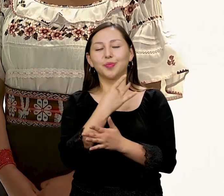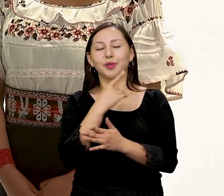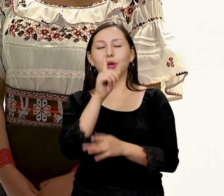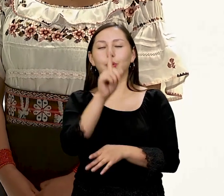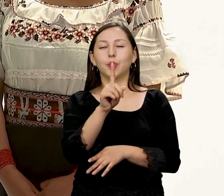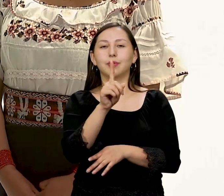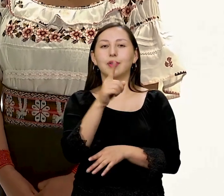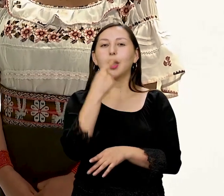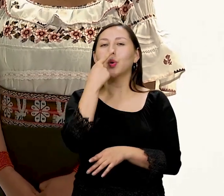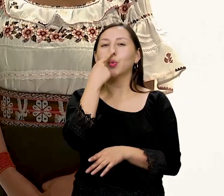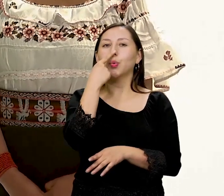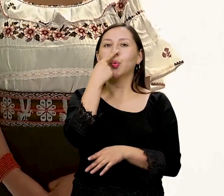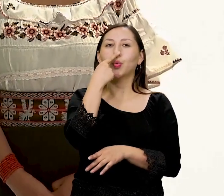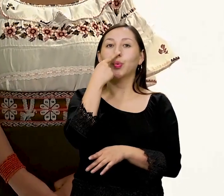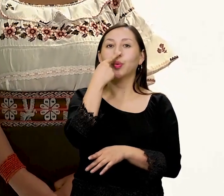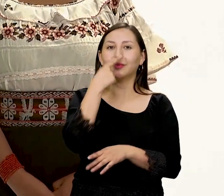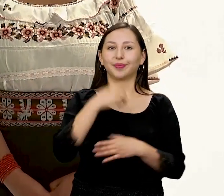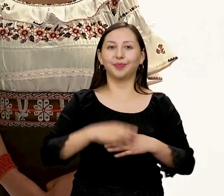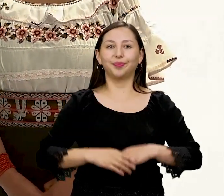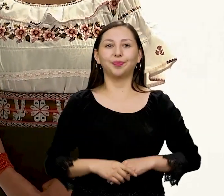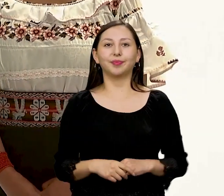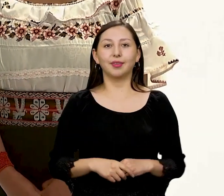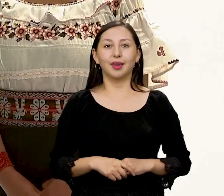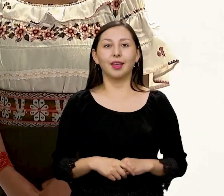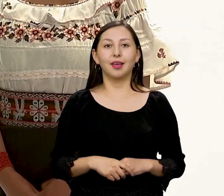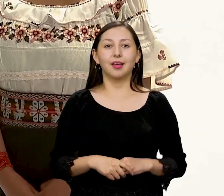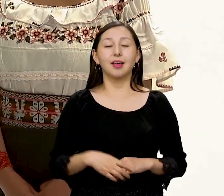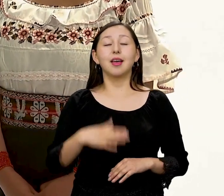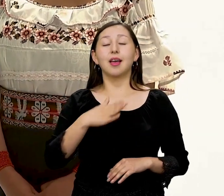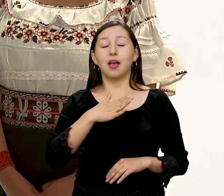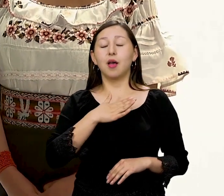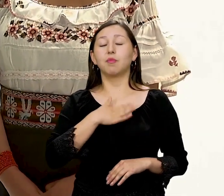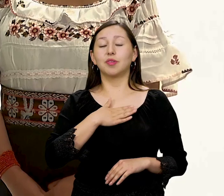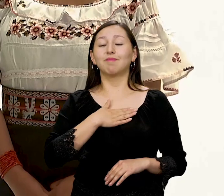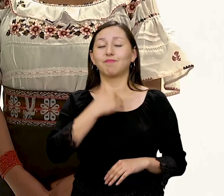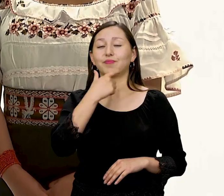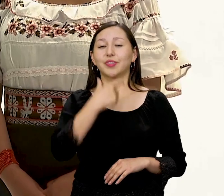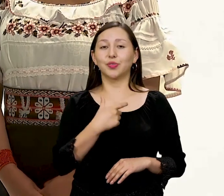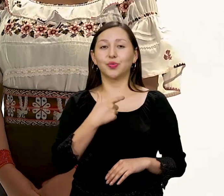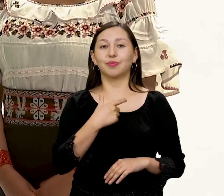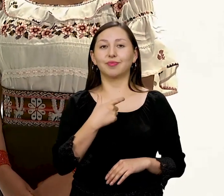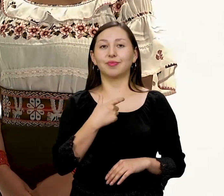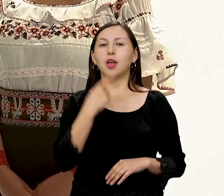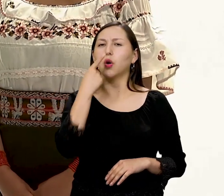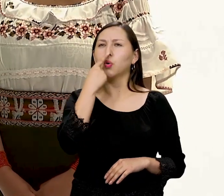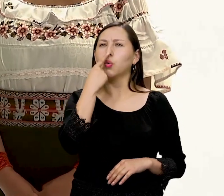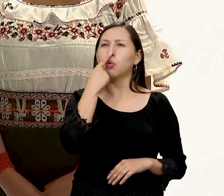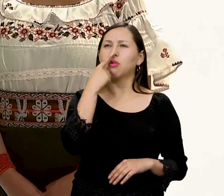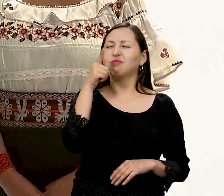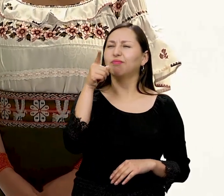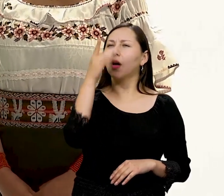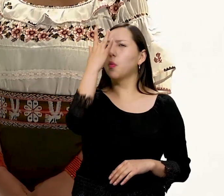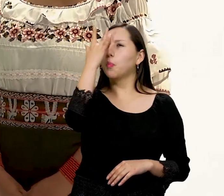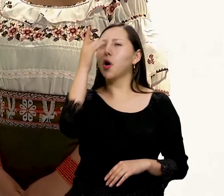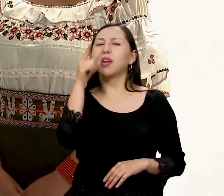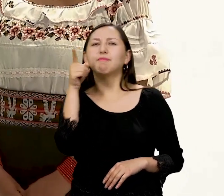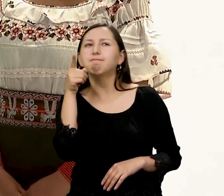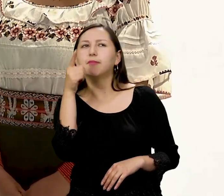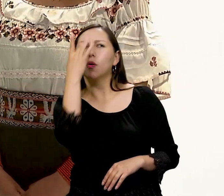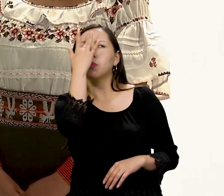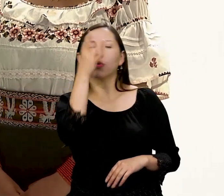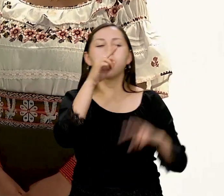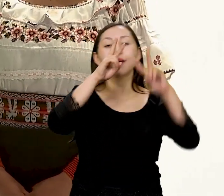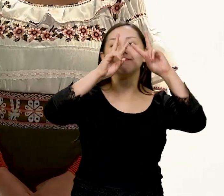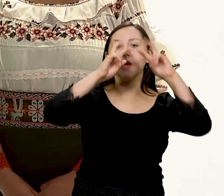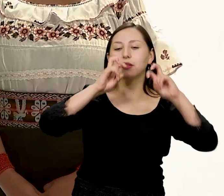la que más me llamó la atención es curiosidad. Soy una persona demasiado curiosa, que me gusta el saber el porqué de